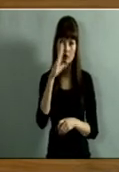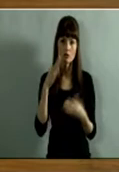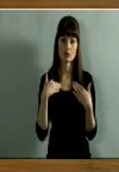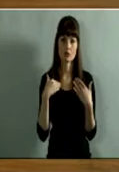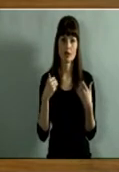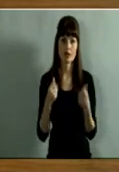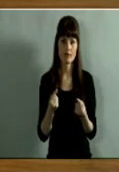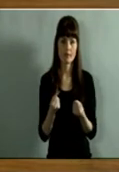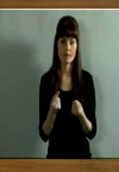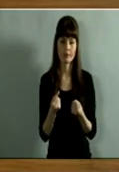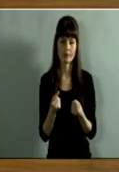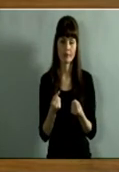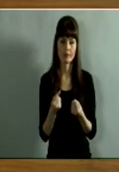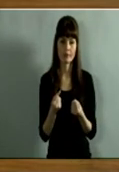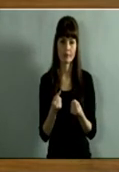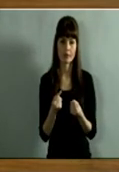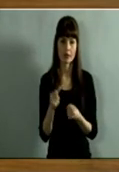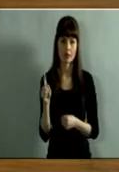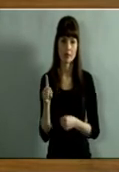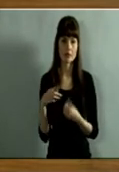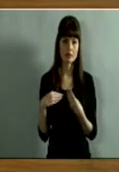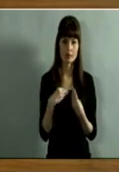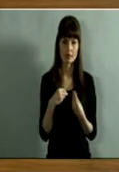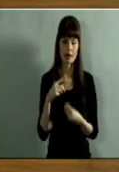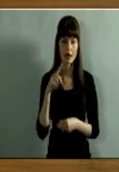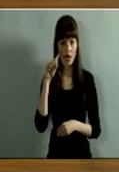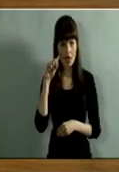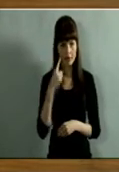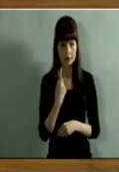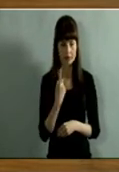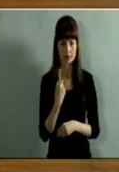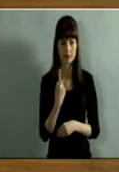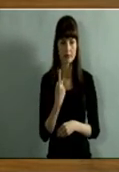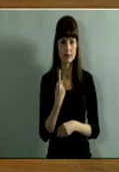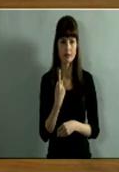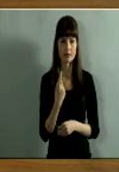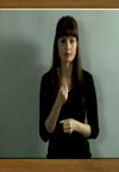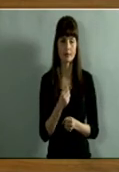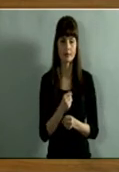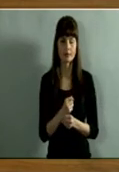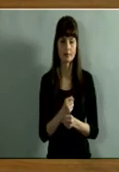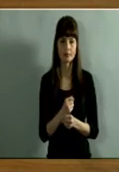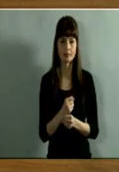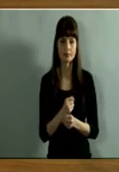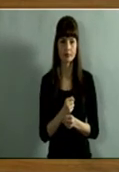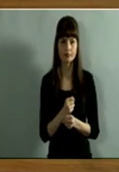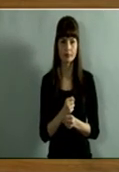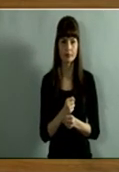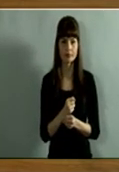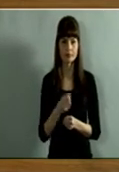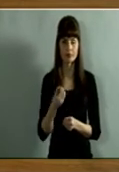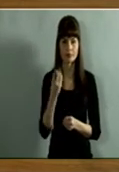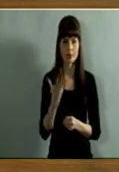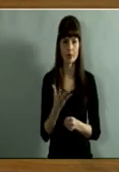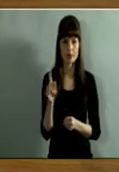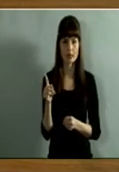era muy, muy triste vivir como uno vivía, ¿no? Porque de una manera